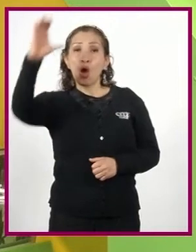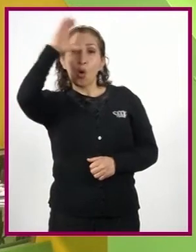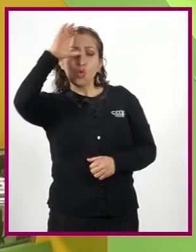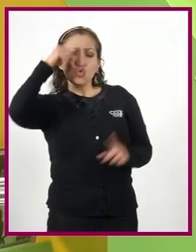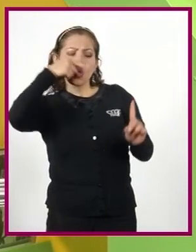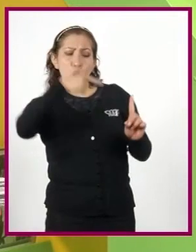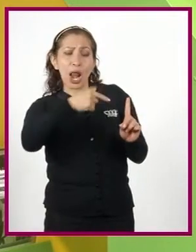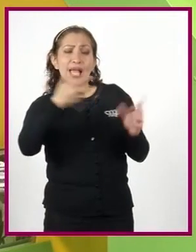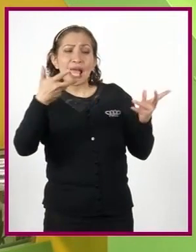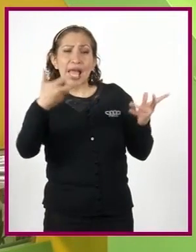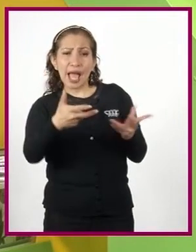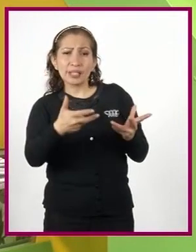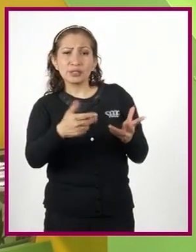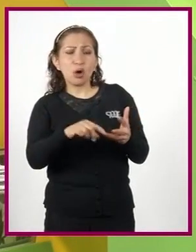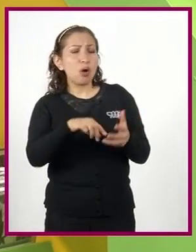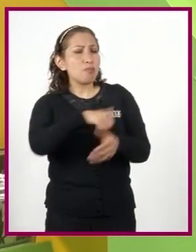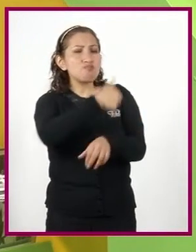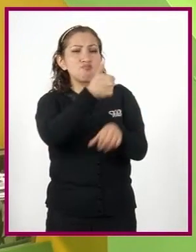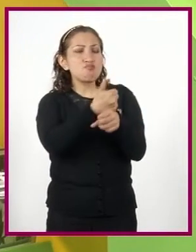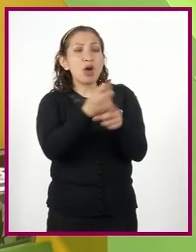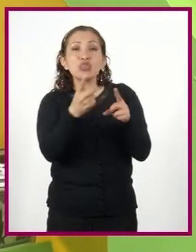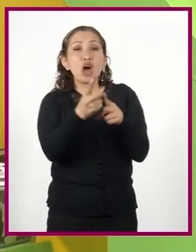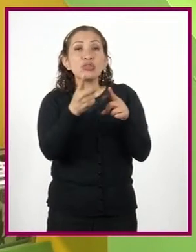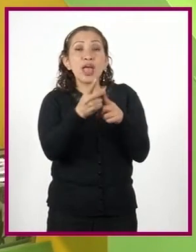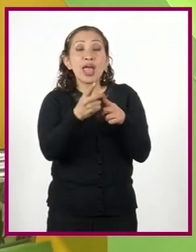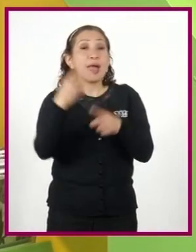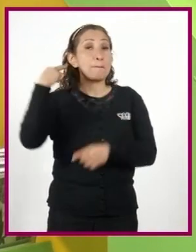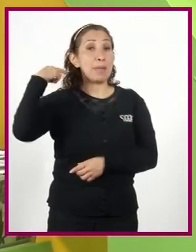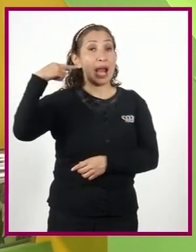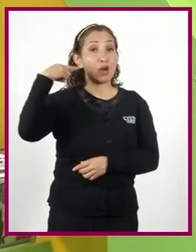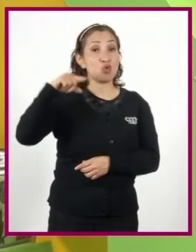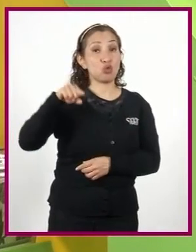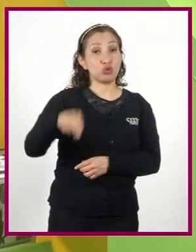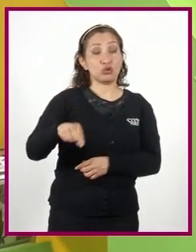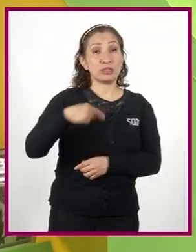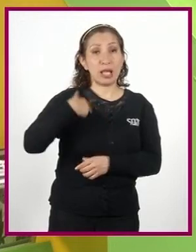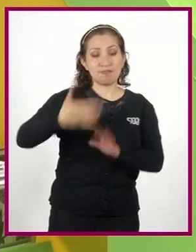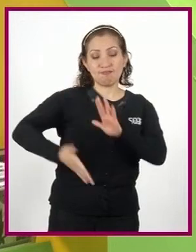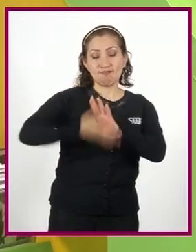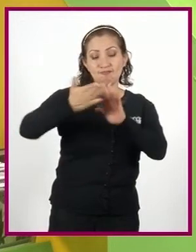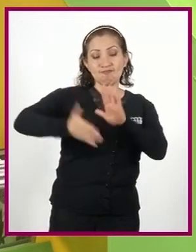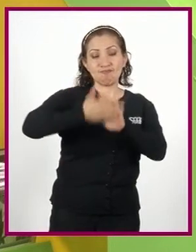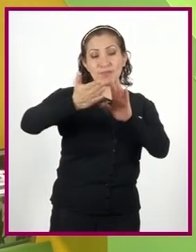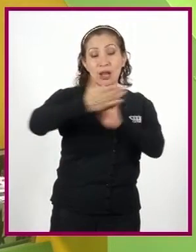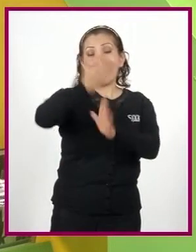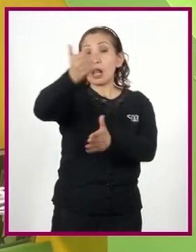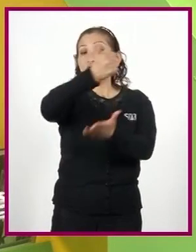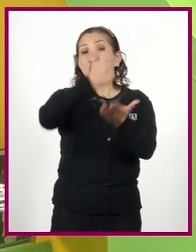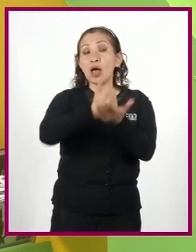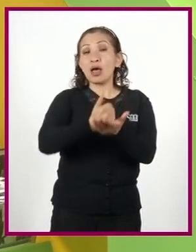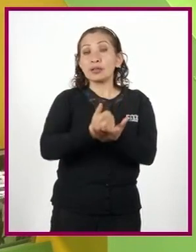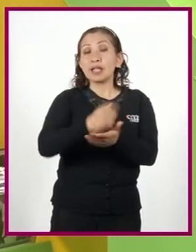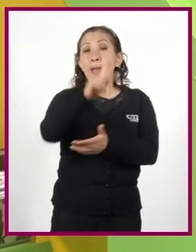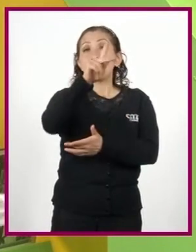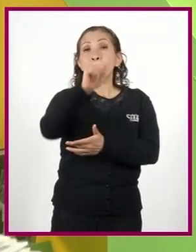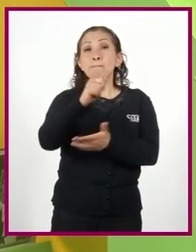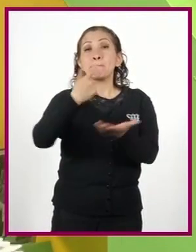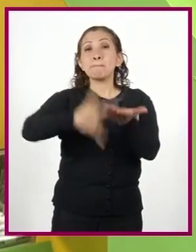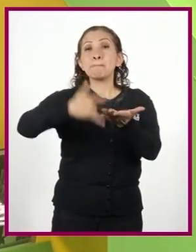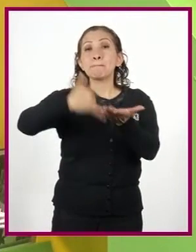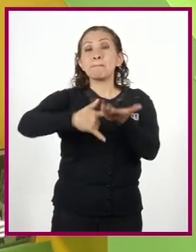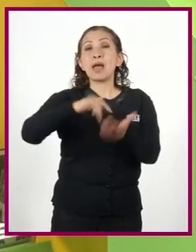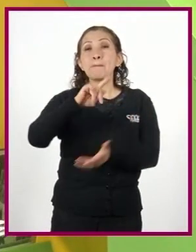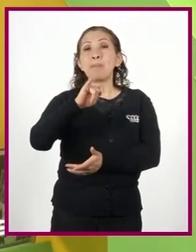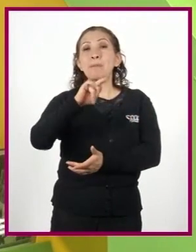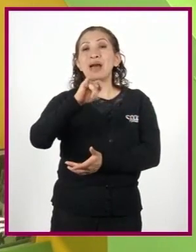Cultura que se desarrolló principalmente en Veracruz y construyeron la ciudad de Papantla,